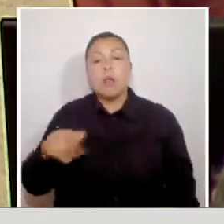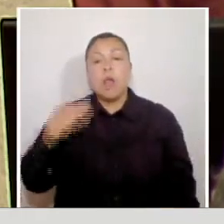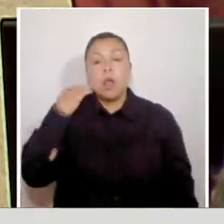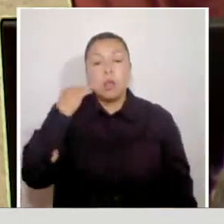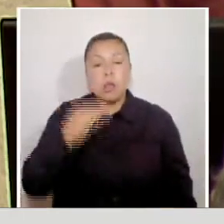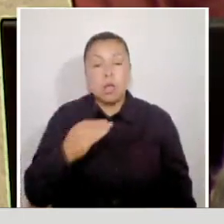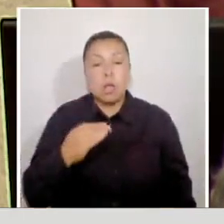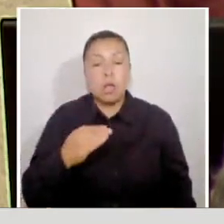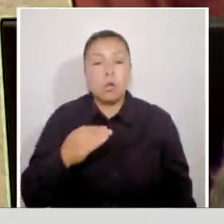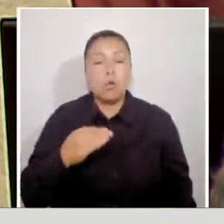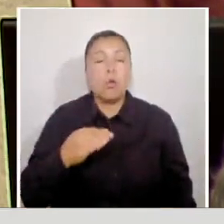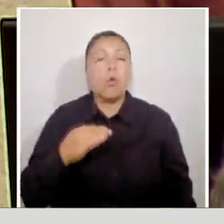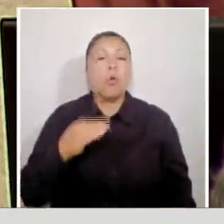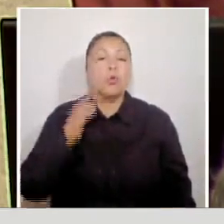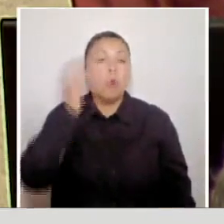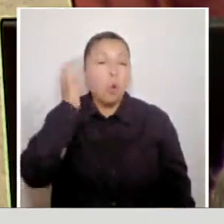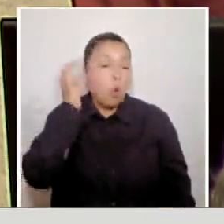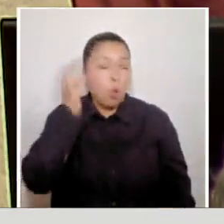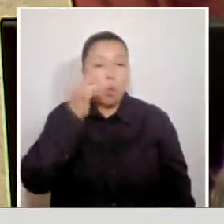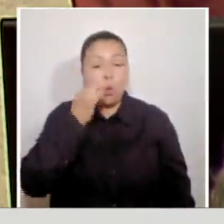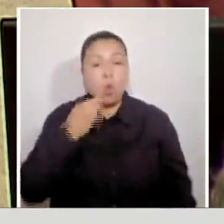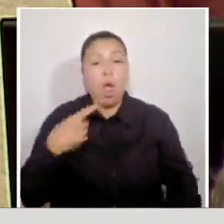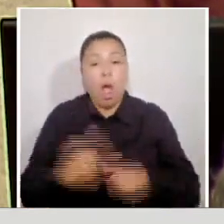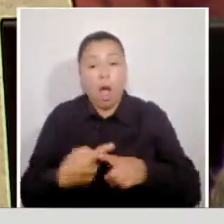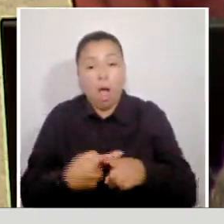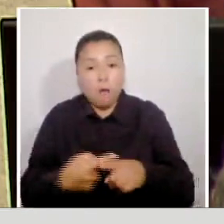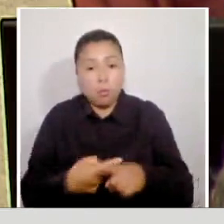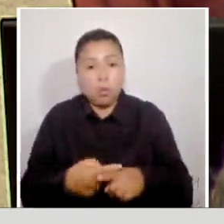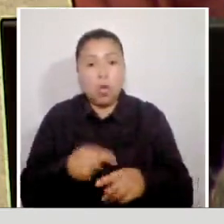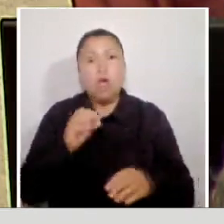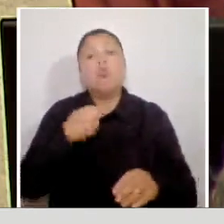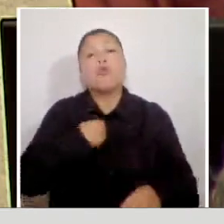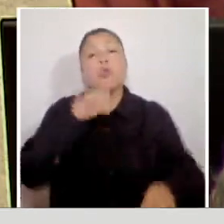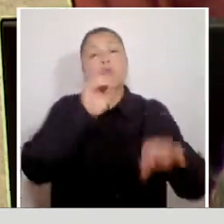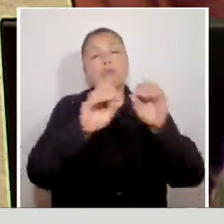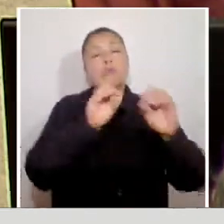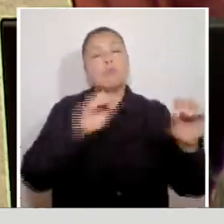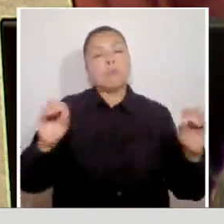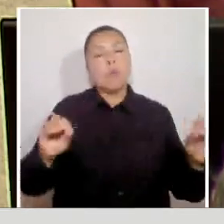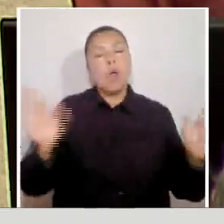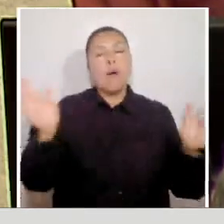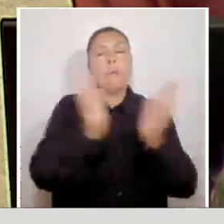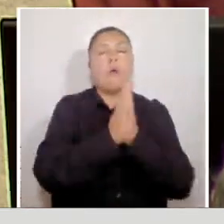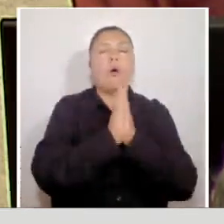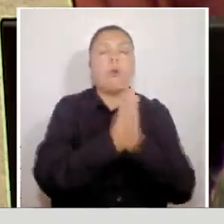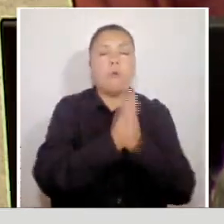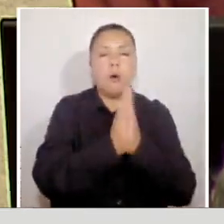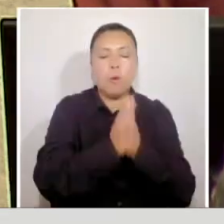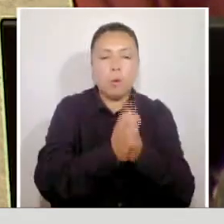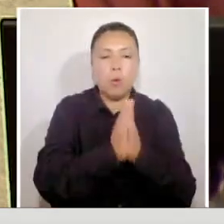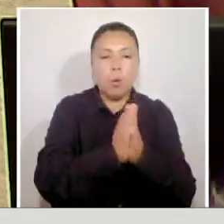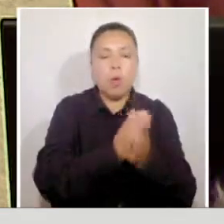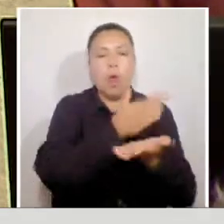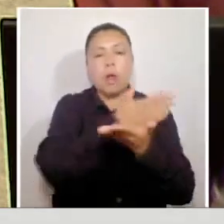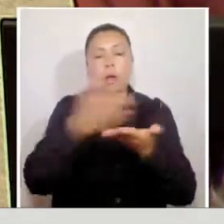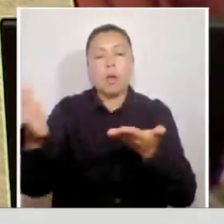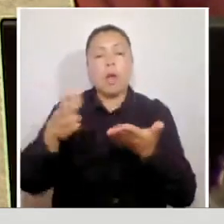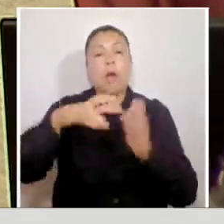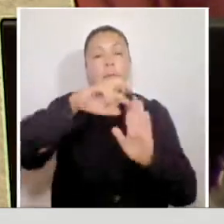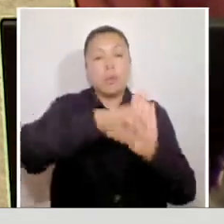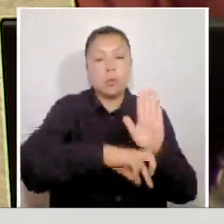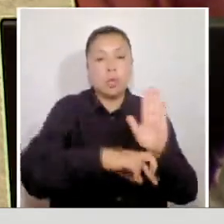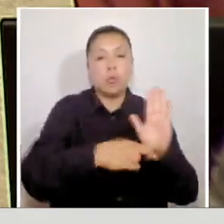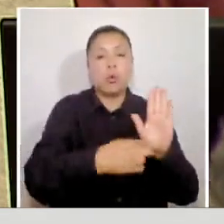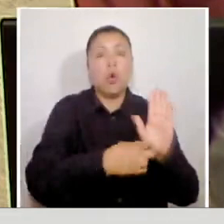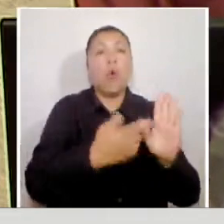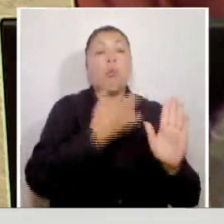niñas abusados y abusadas Así que les hago un llamado por favor rechacemos este proyecto porque